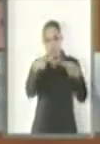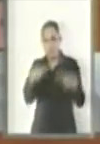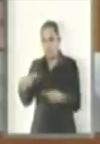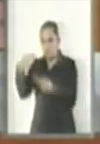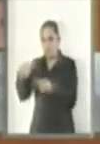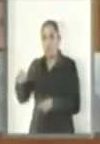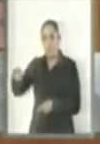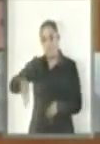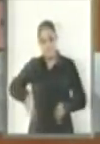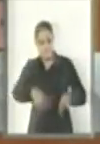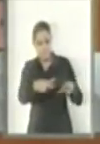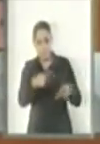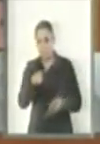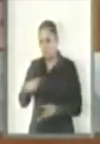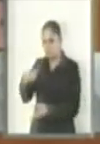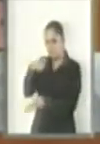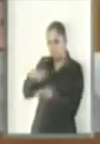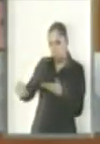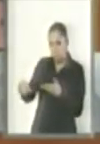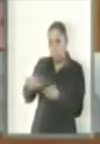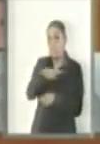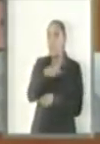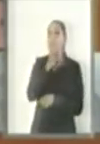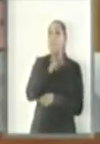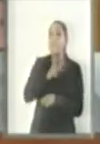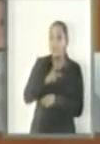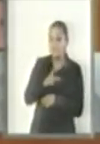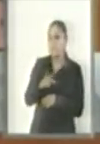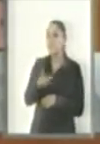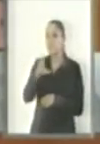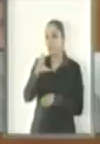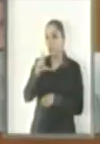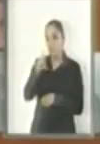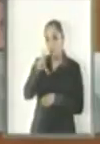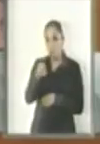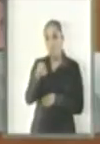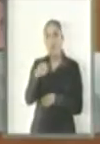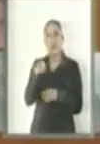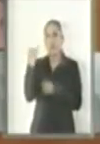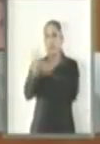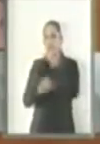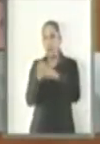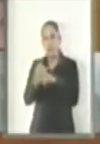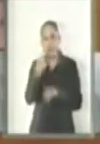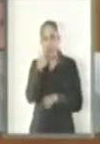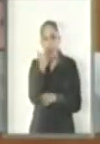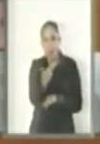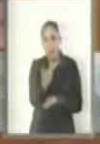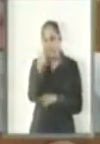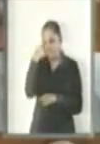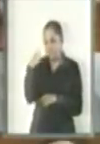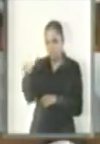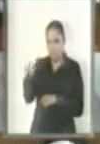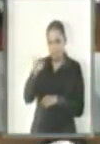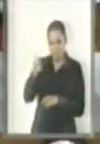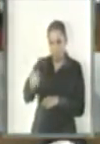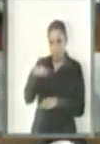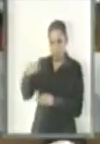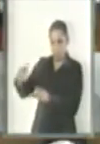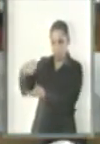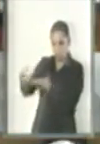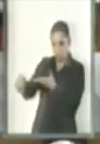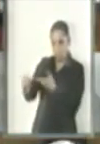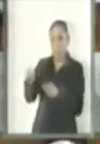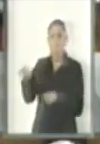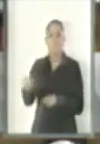cliente-proveedor. El cloro Pemex lo adquiría a precio internacional a Mexichem. Cuando Pemex obtenía